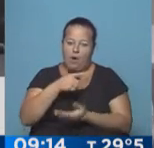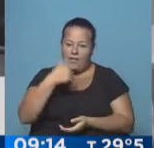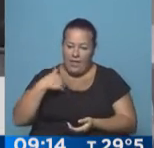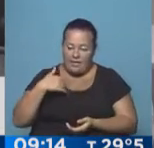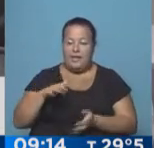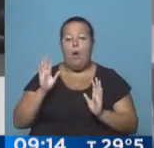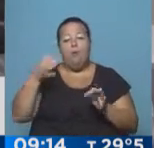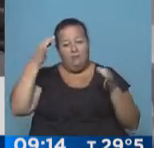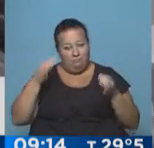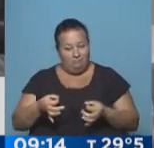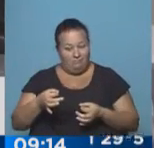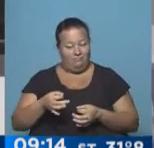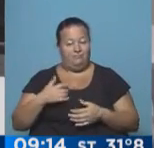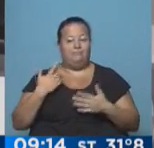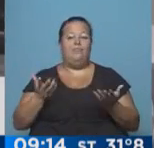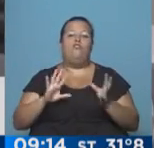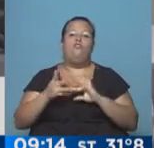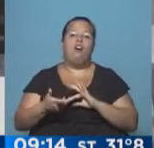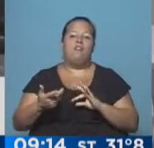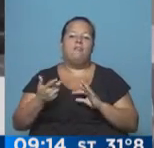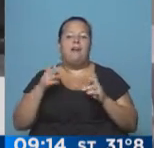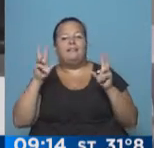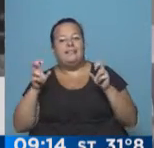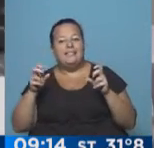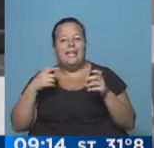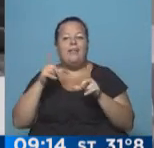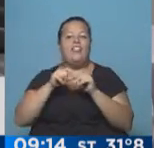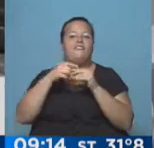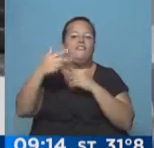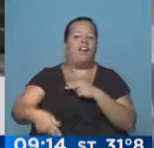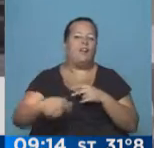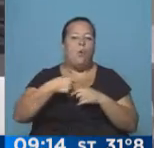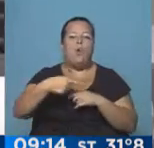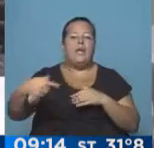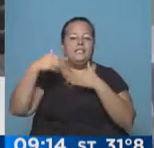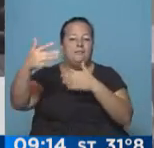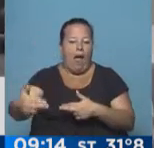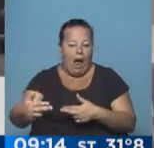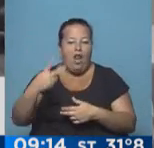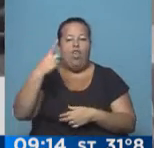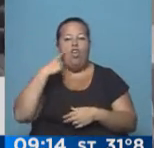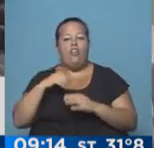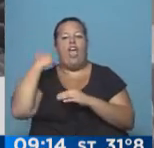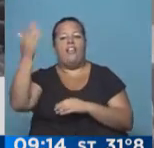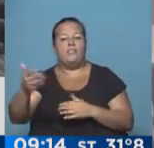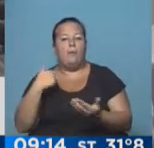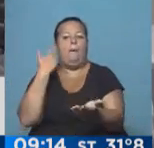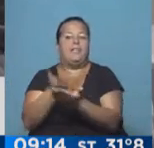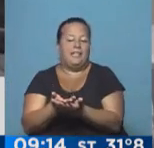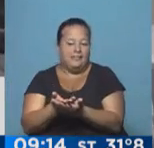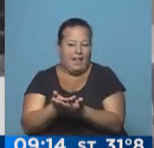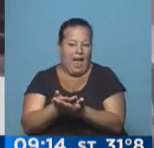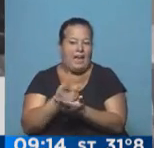argentina por en realidad se está poniendo en una cuestión de plazo es decir hay una semana de plazo dos días después de presentar ya